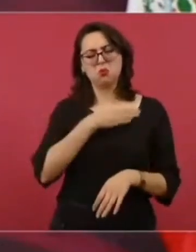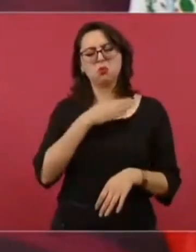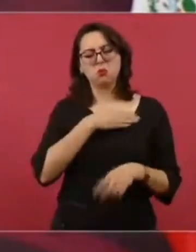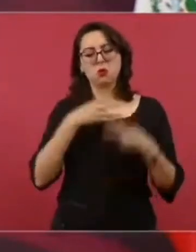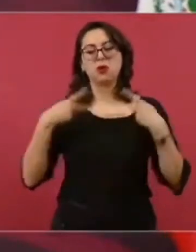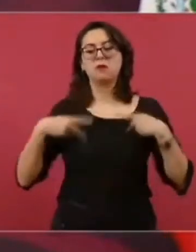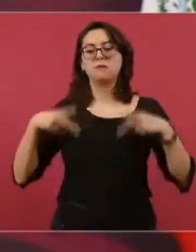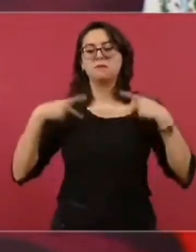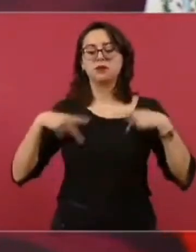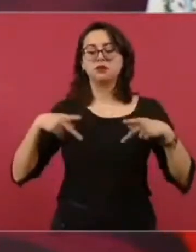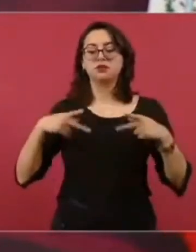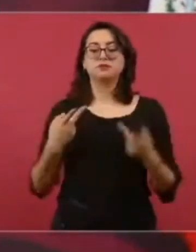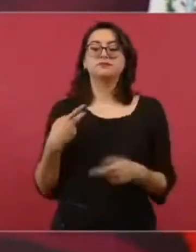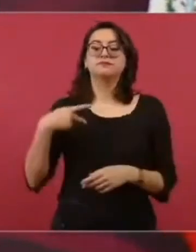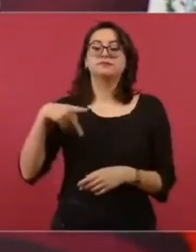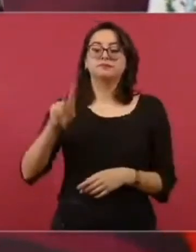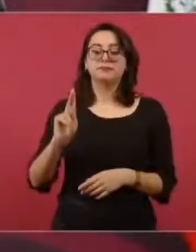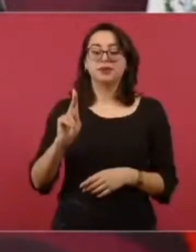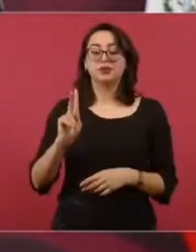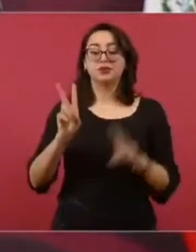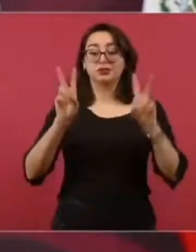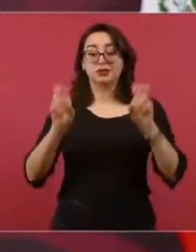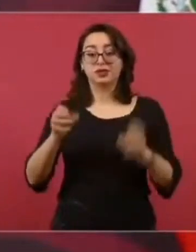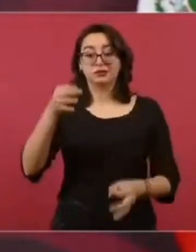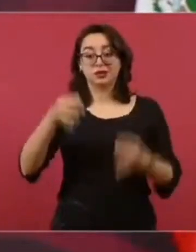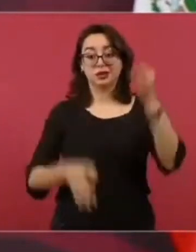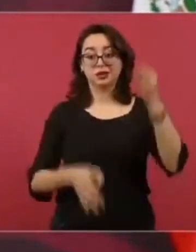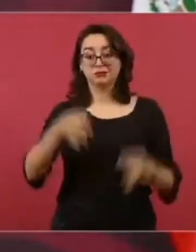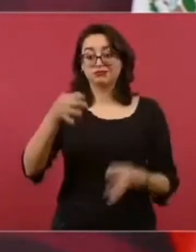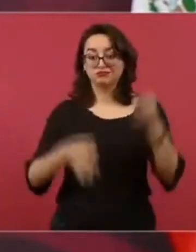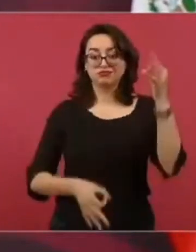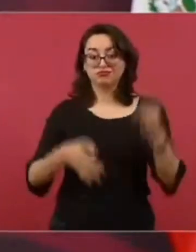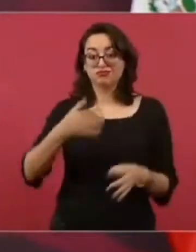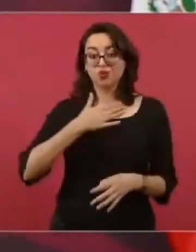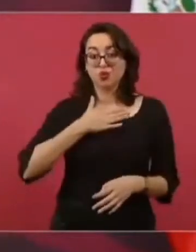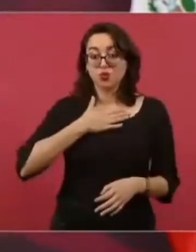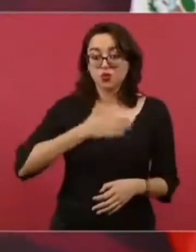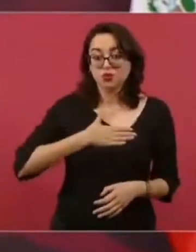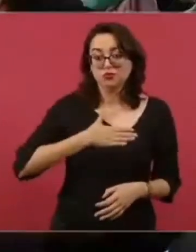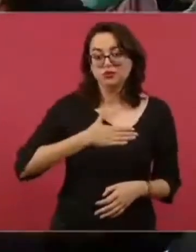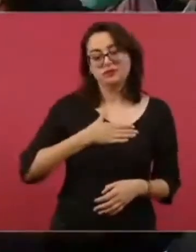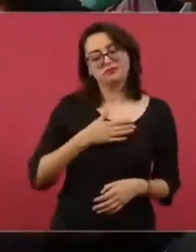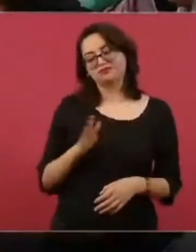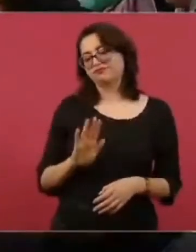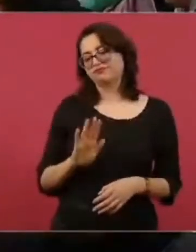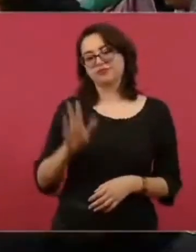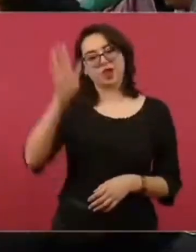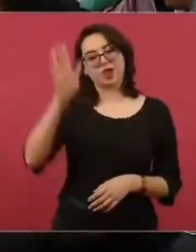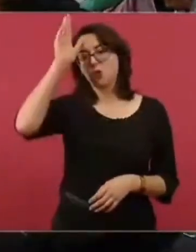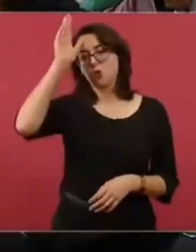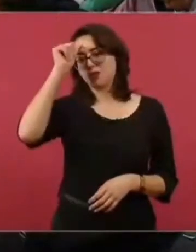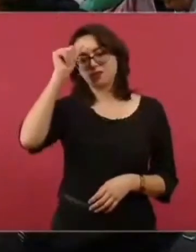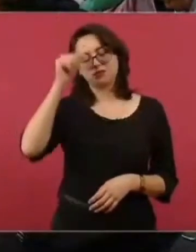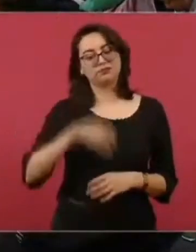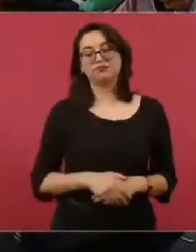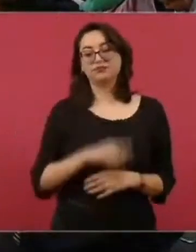del tema de justicia. Es correcto. Por el fiscal. Lleva mucho